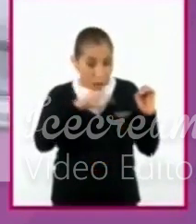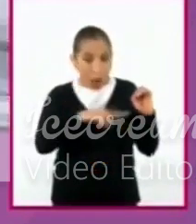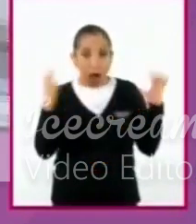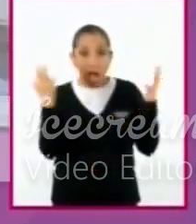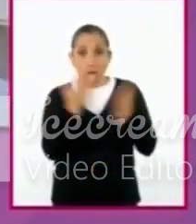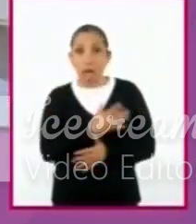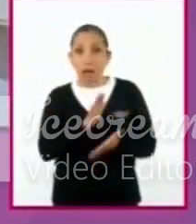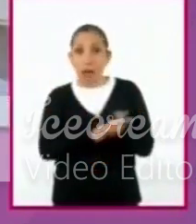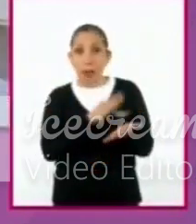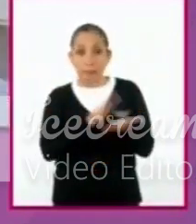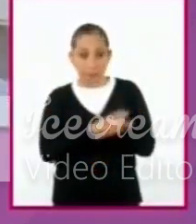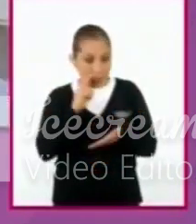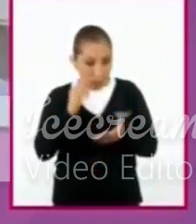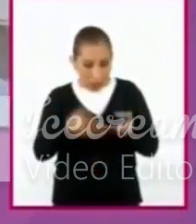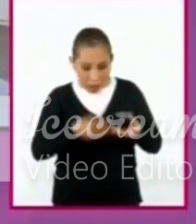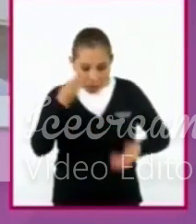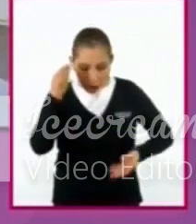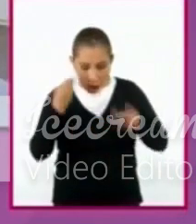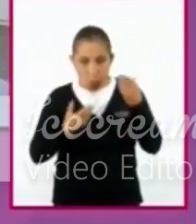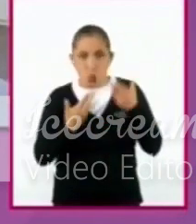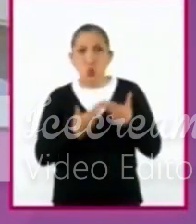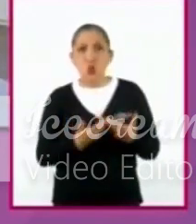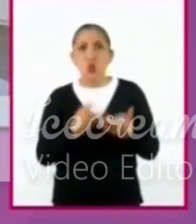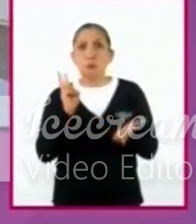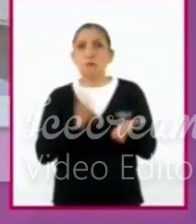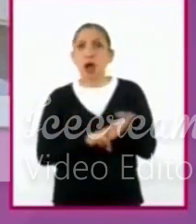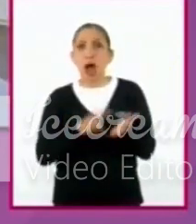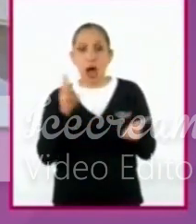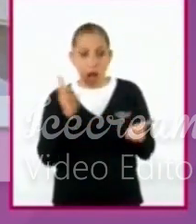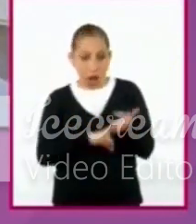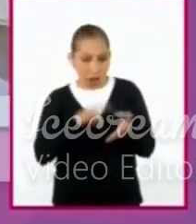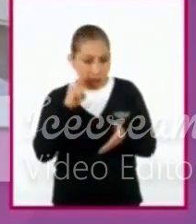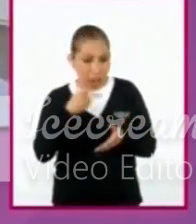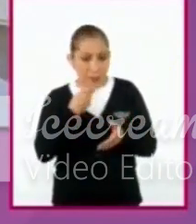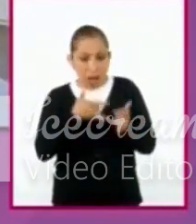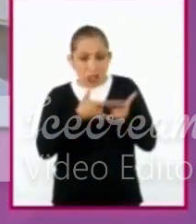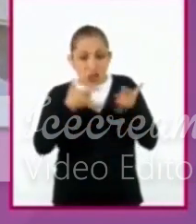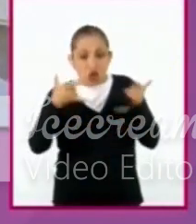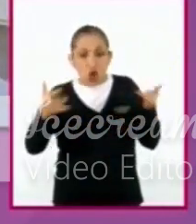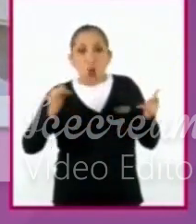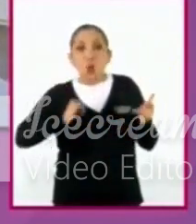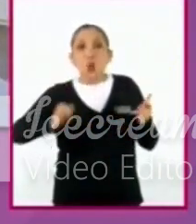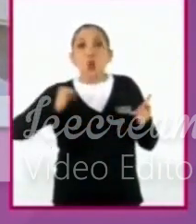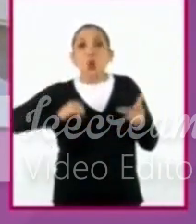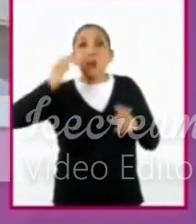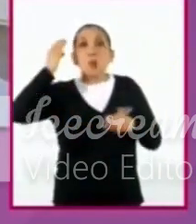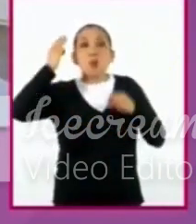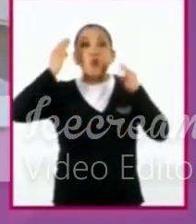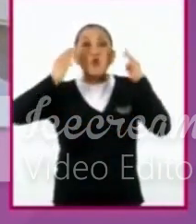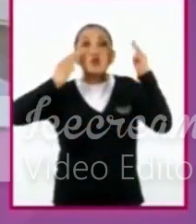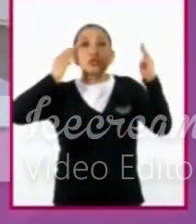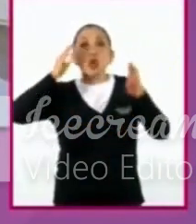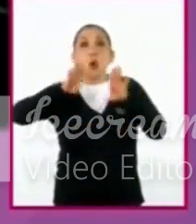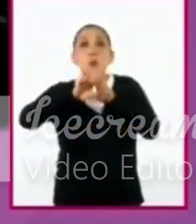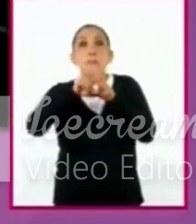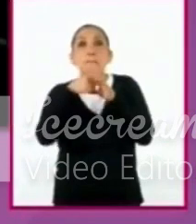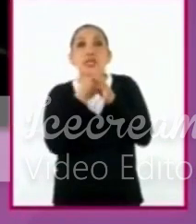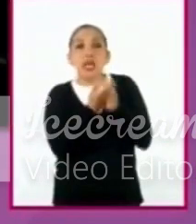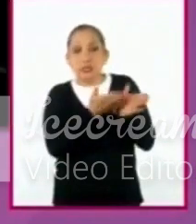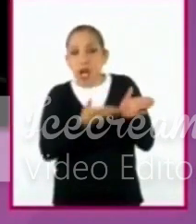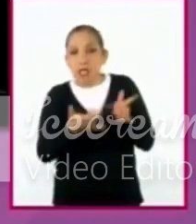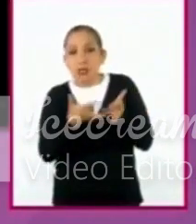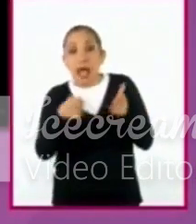vuelve a ver que tienen un gran valor porque hablan como de toda la historia del viejo museo y de cómo surge este